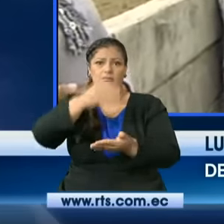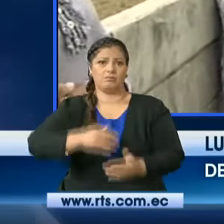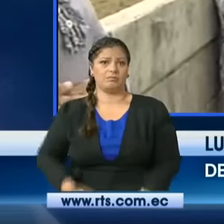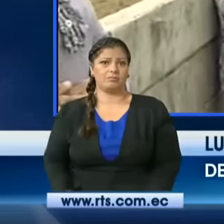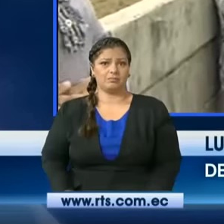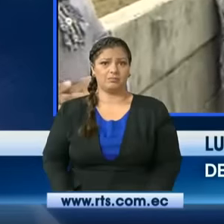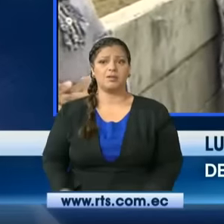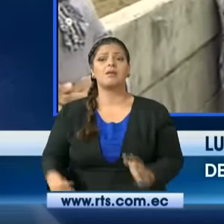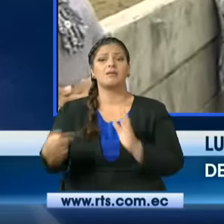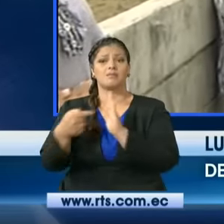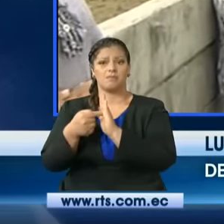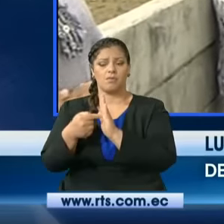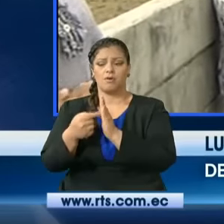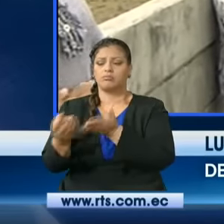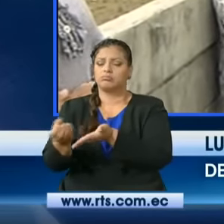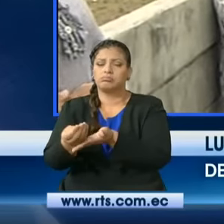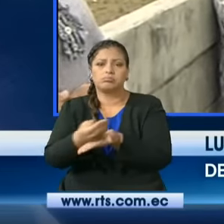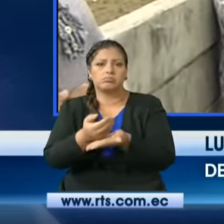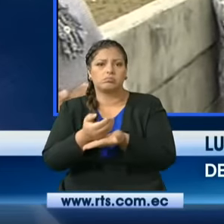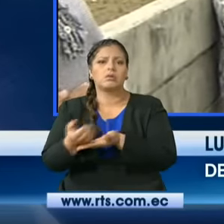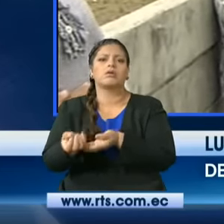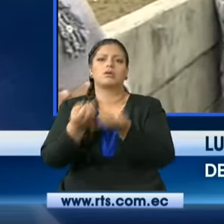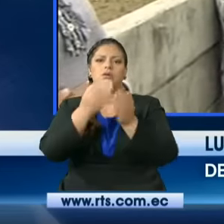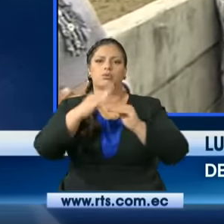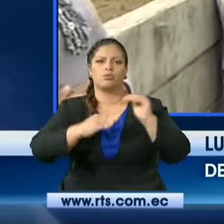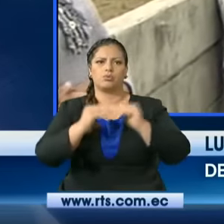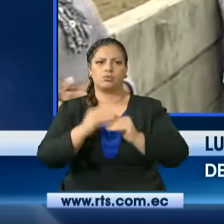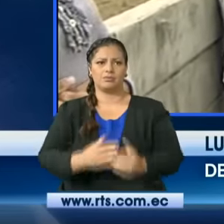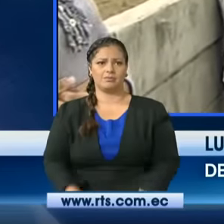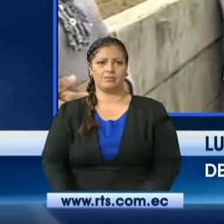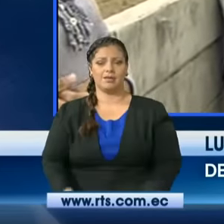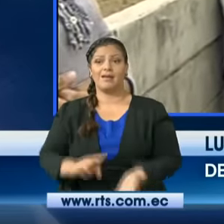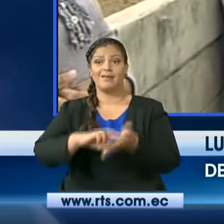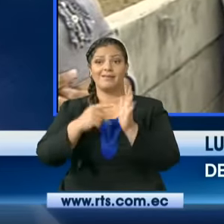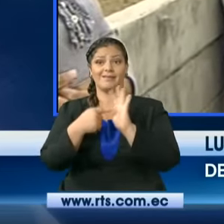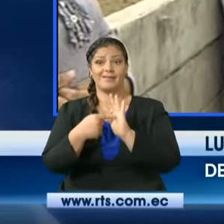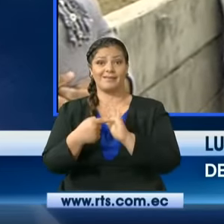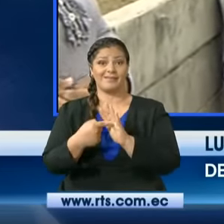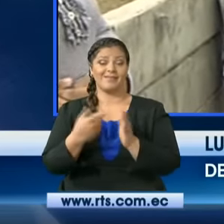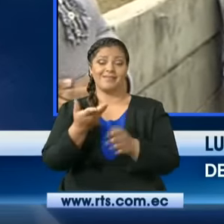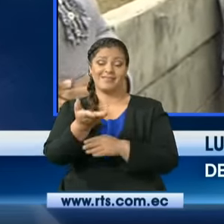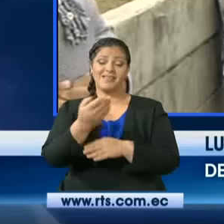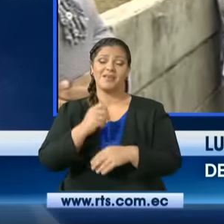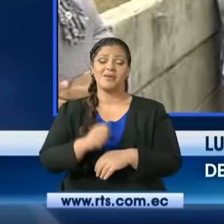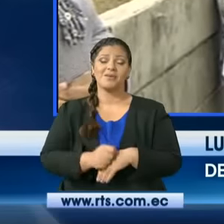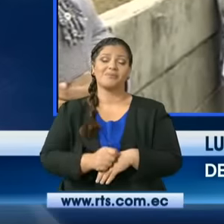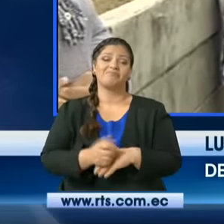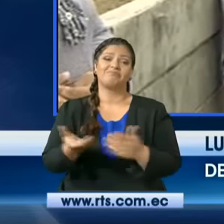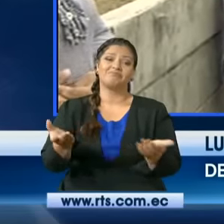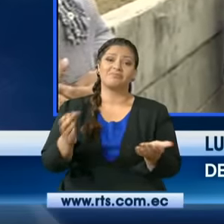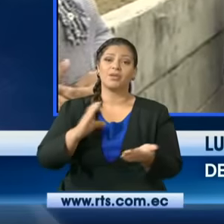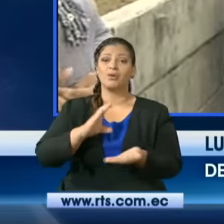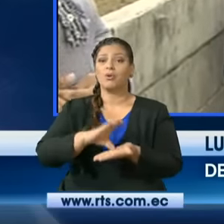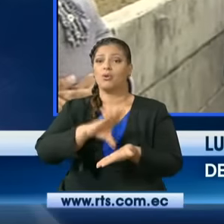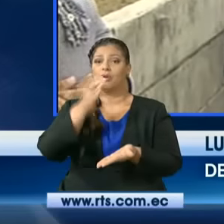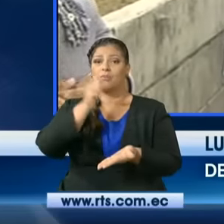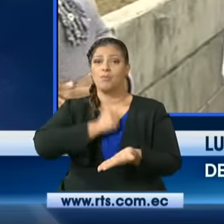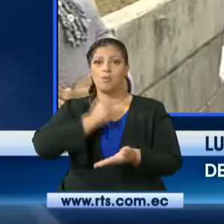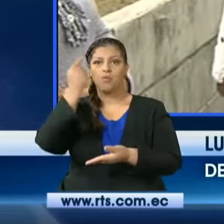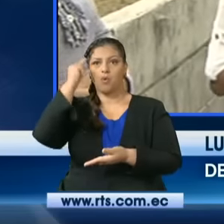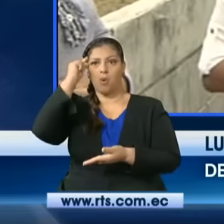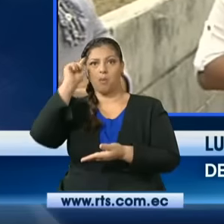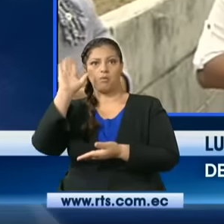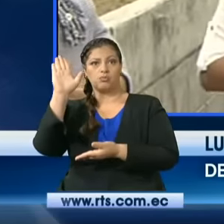recaudan. Ese colegio nos pertenece a todos. ¿Por qué está prisionero del capricho de una o varias personas? Esa es